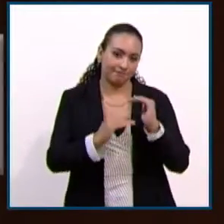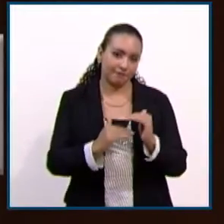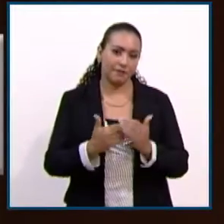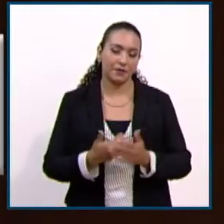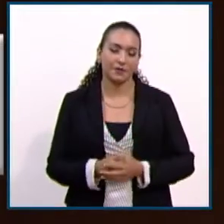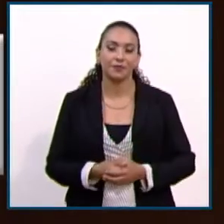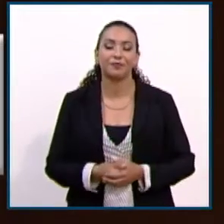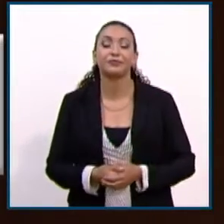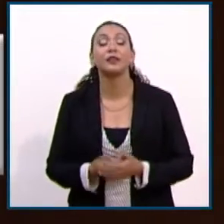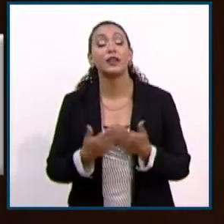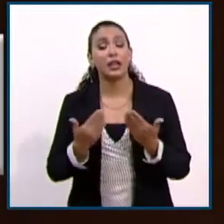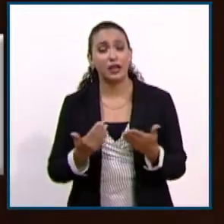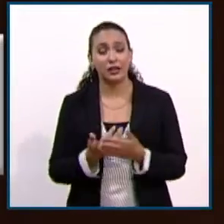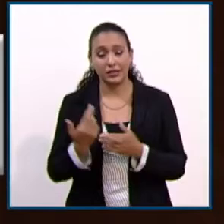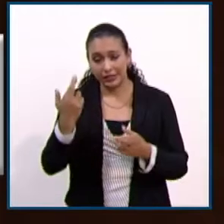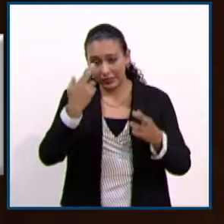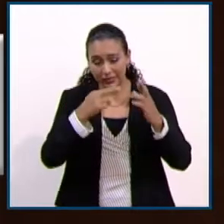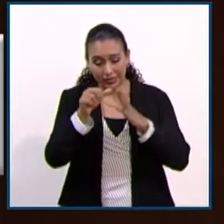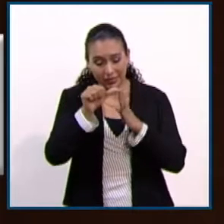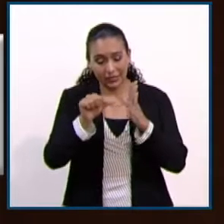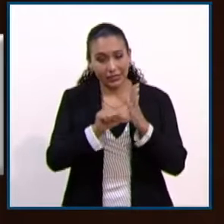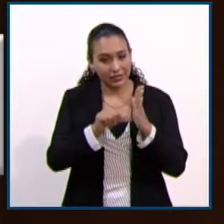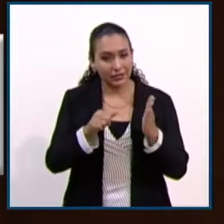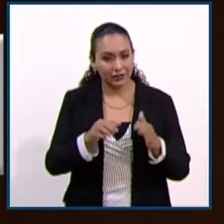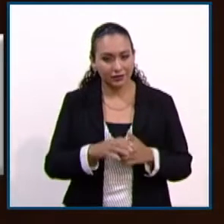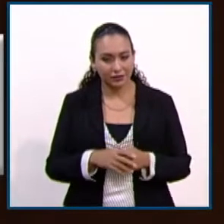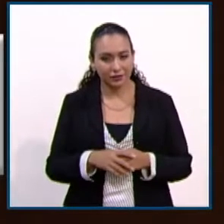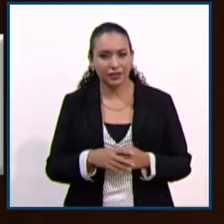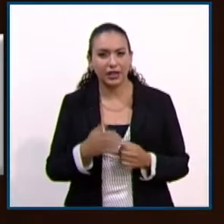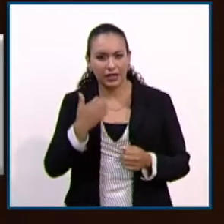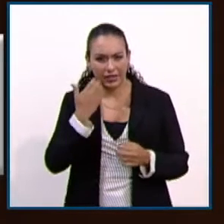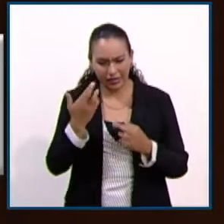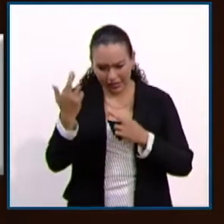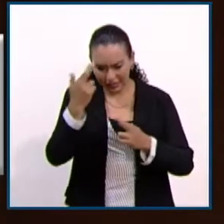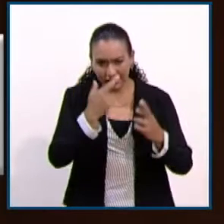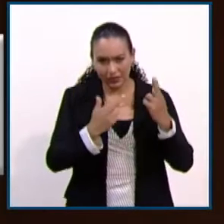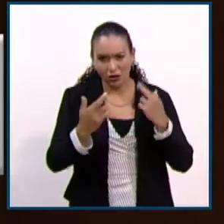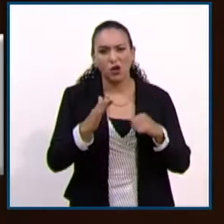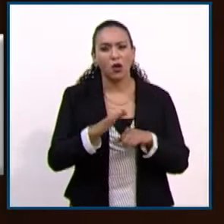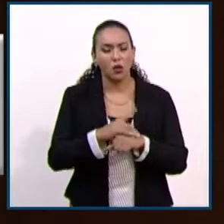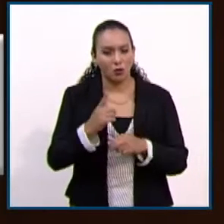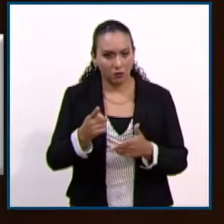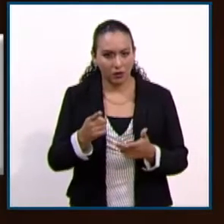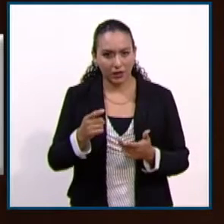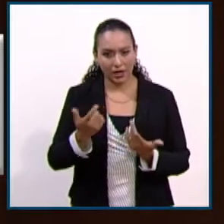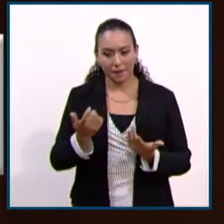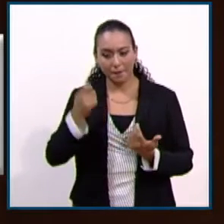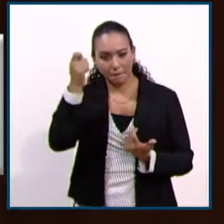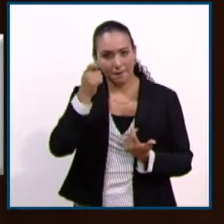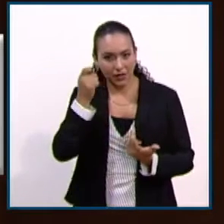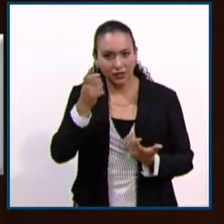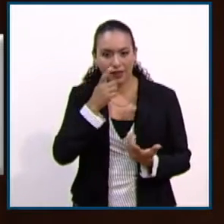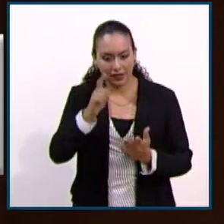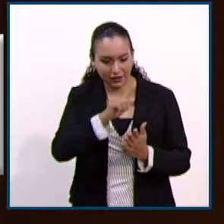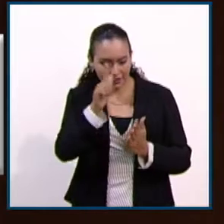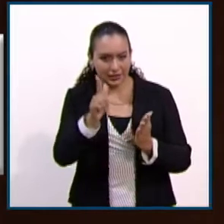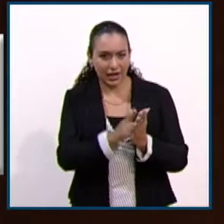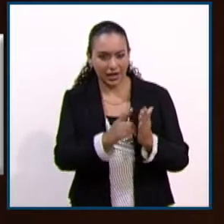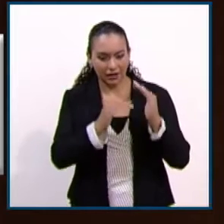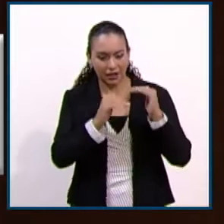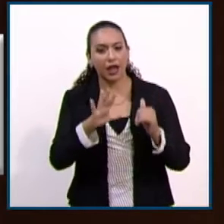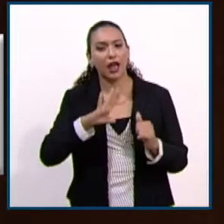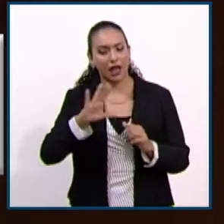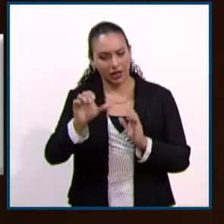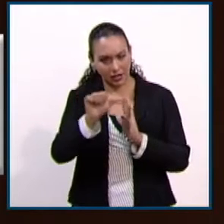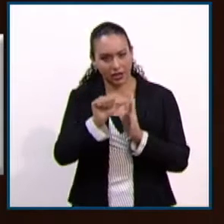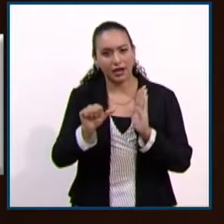proyecto se concluye que los artículos transitorios impugnados violan el principio de irretroactividad de la ley que consagra el artículo